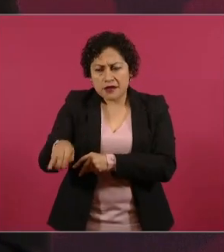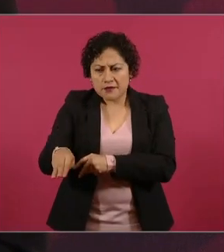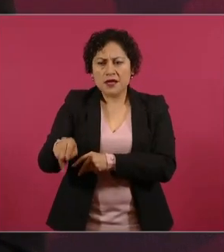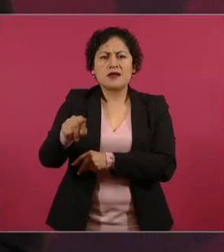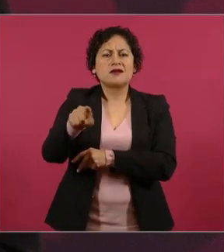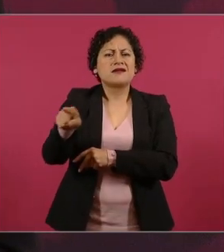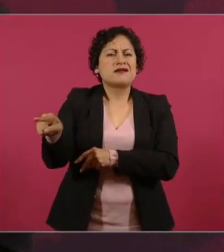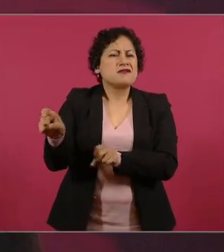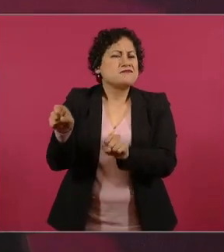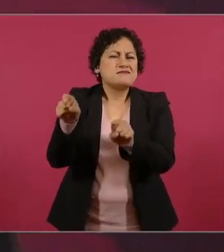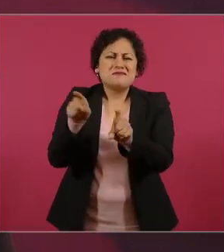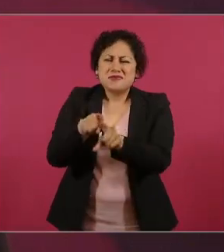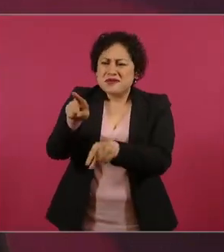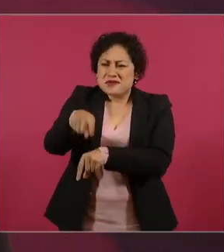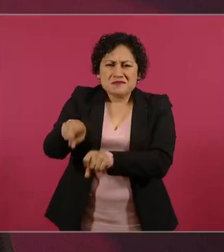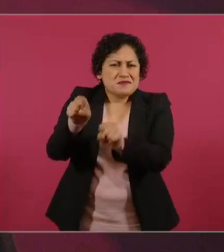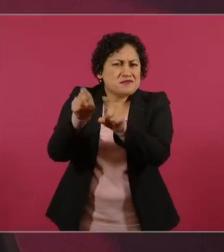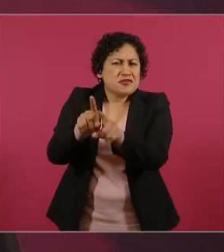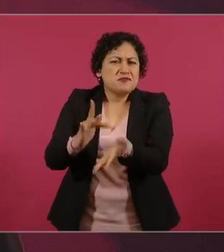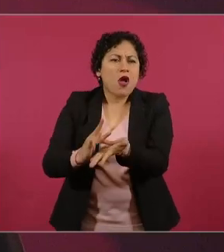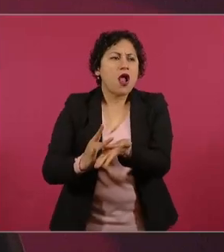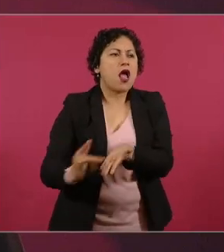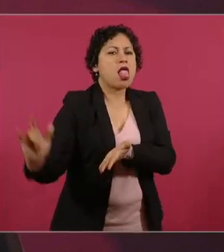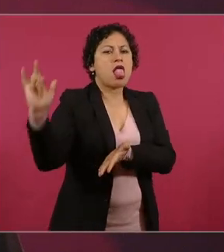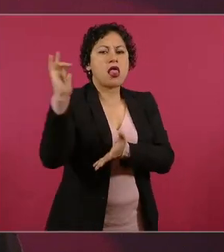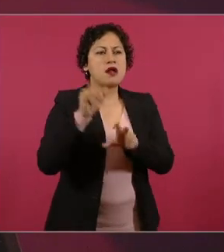gentes sin escrúpulos morales